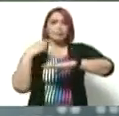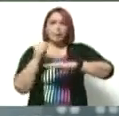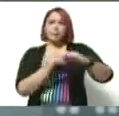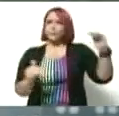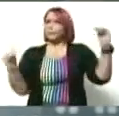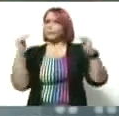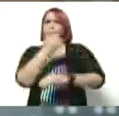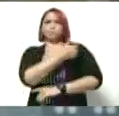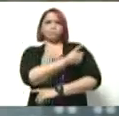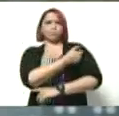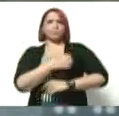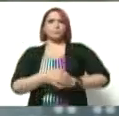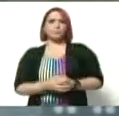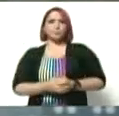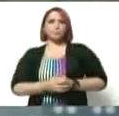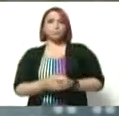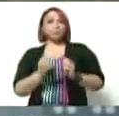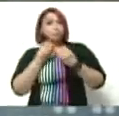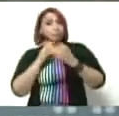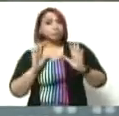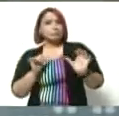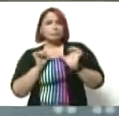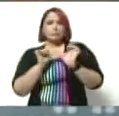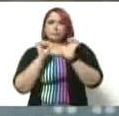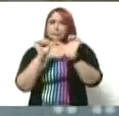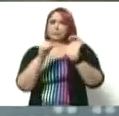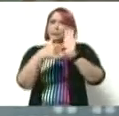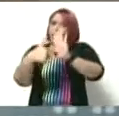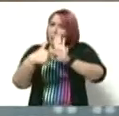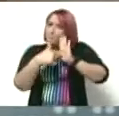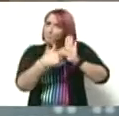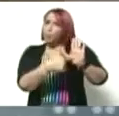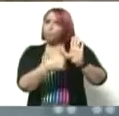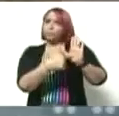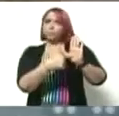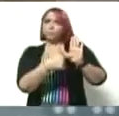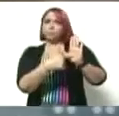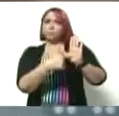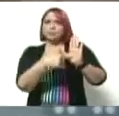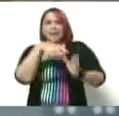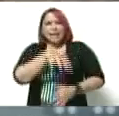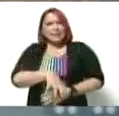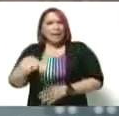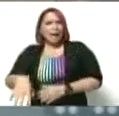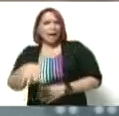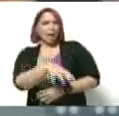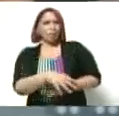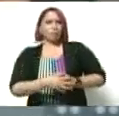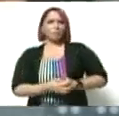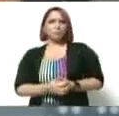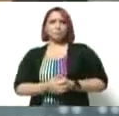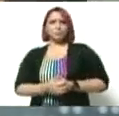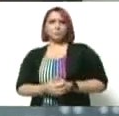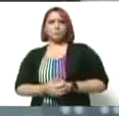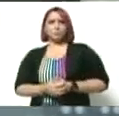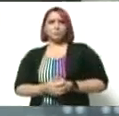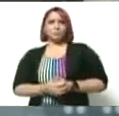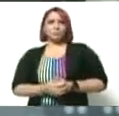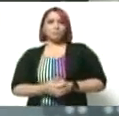tasa de vacunación bueno hay que seguir el ejemplo de estas entidades regionales los estados